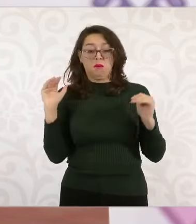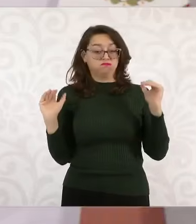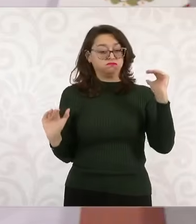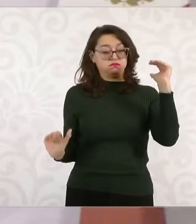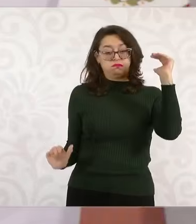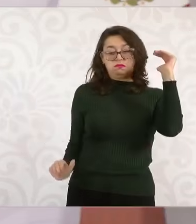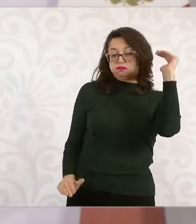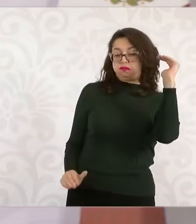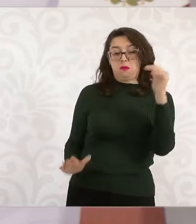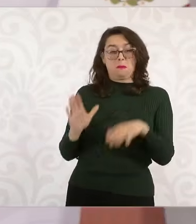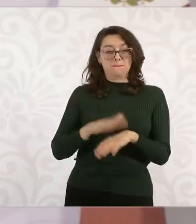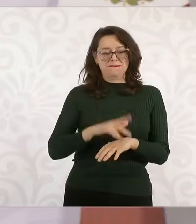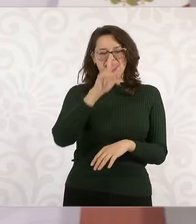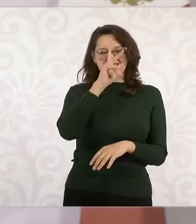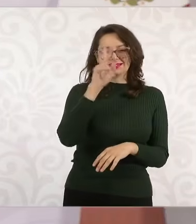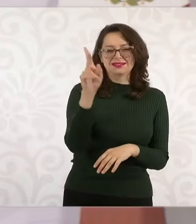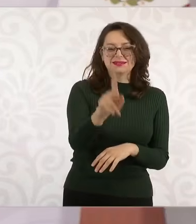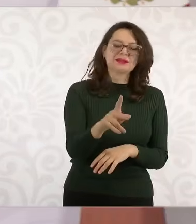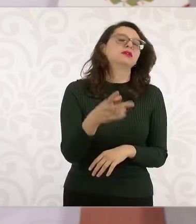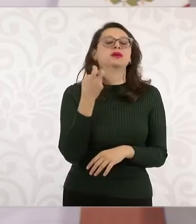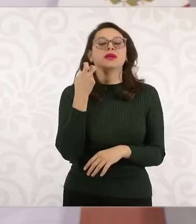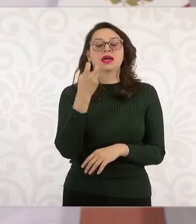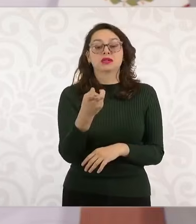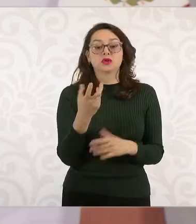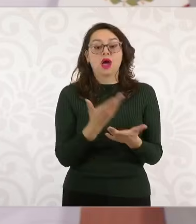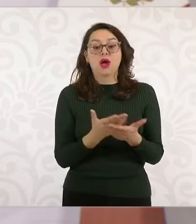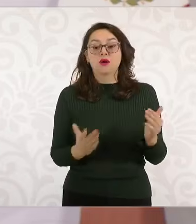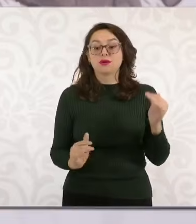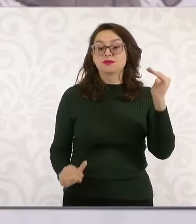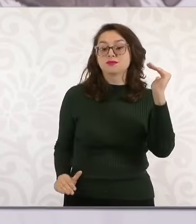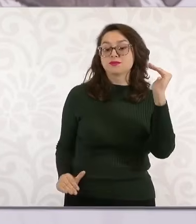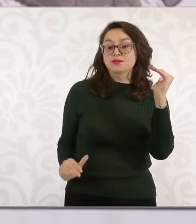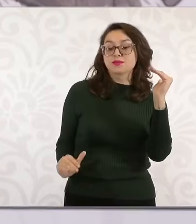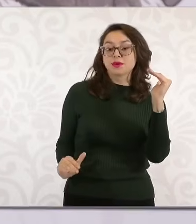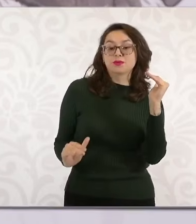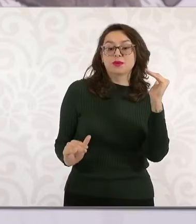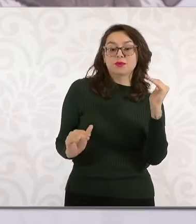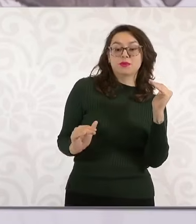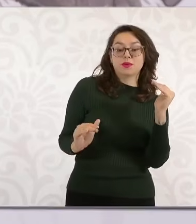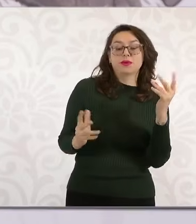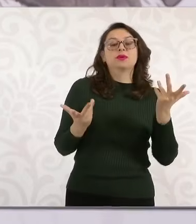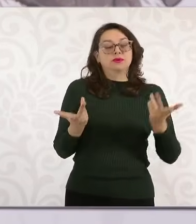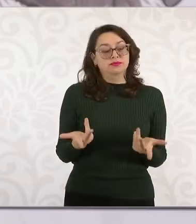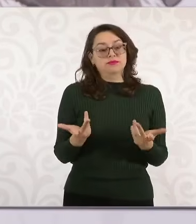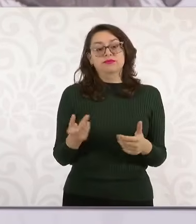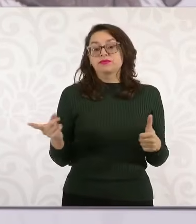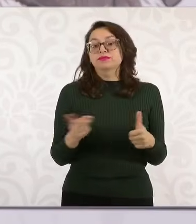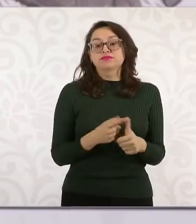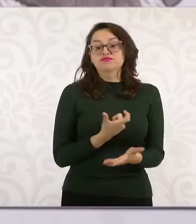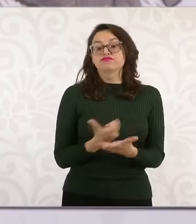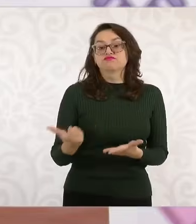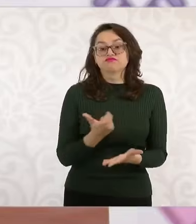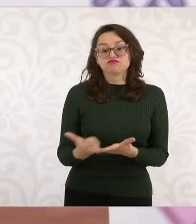los más ricos y los más pobres se ha reducido. Entonces, lo primero es el aumento al salario mínimo. En los países en